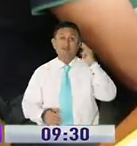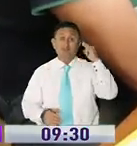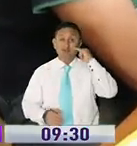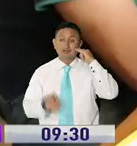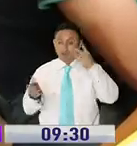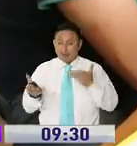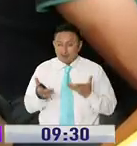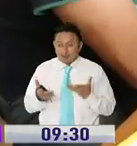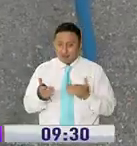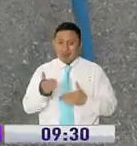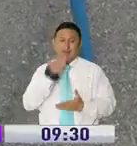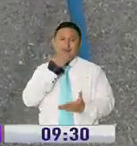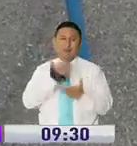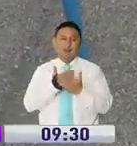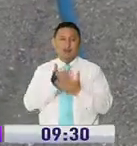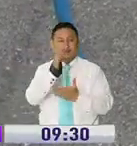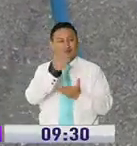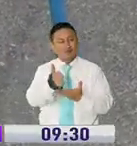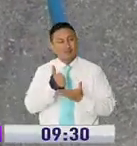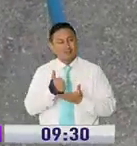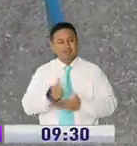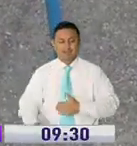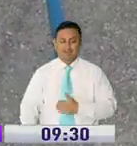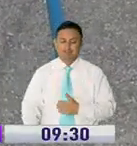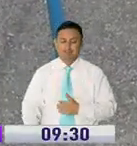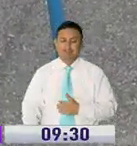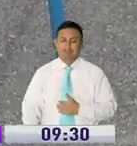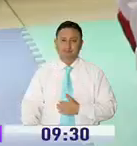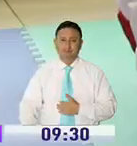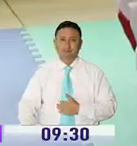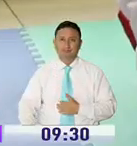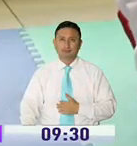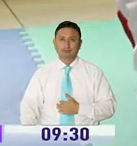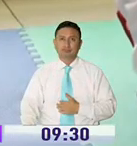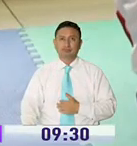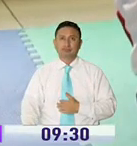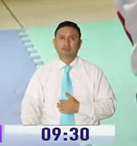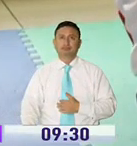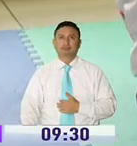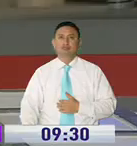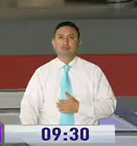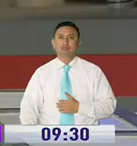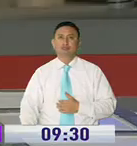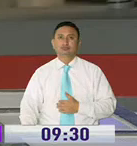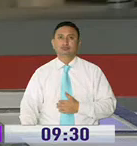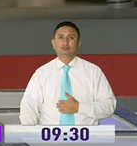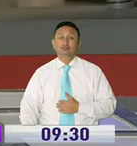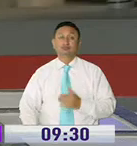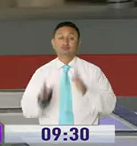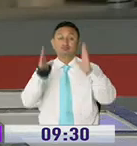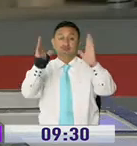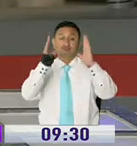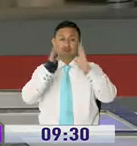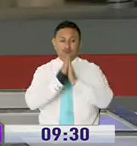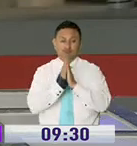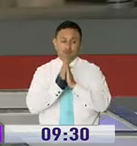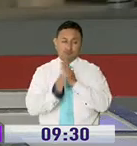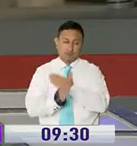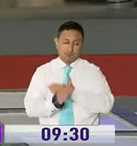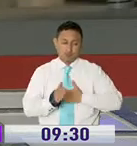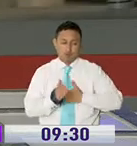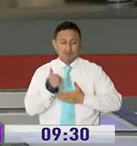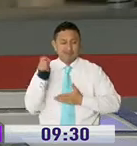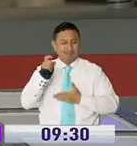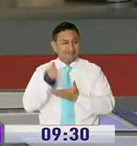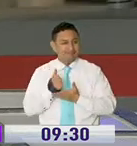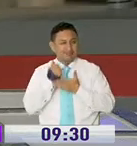estarán agradecidos por su granito de arena. En Quito informó Adriana Rojas. Escuchen esto, por favor, hay que echar una